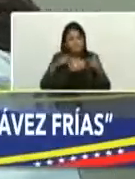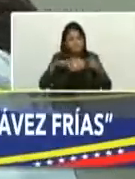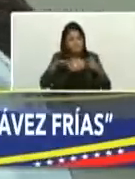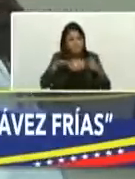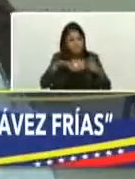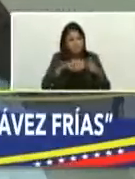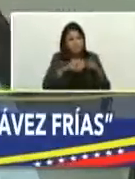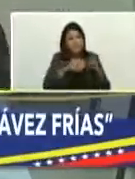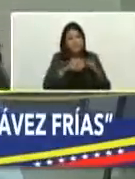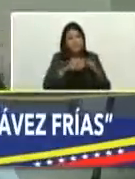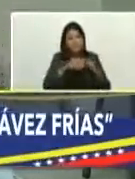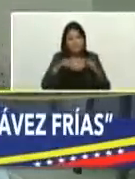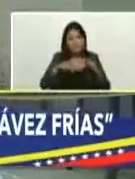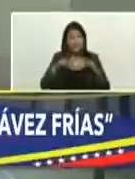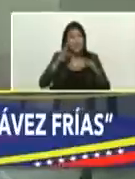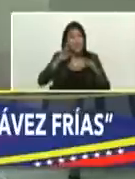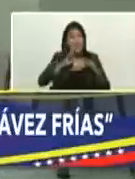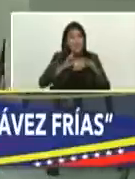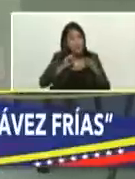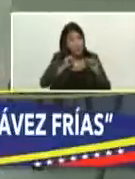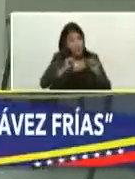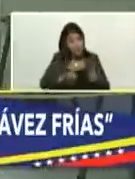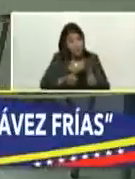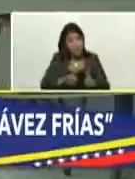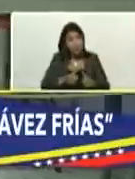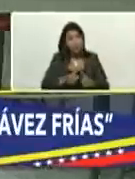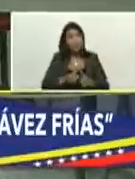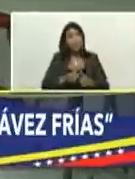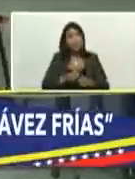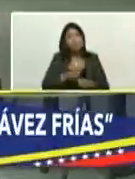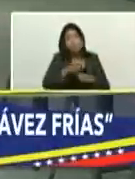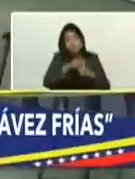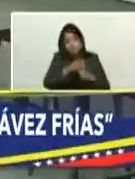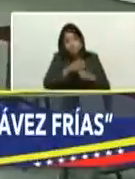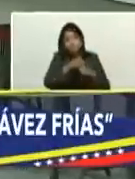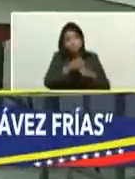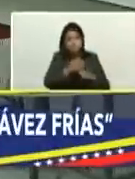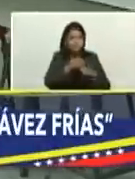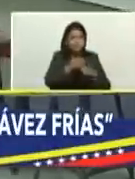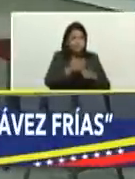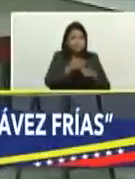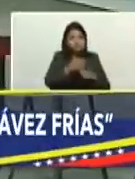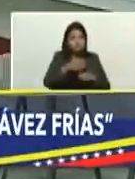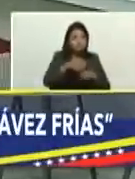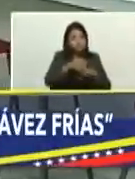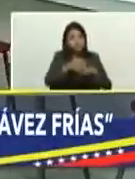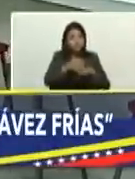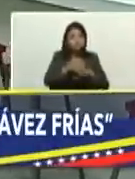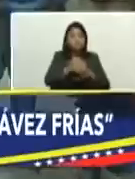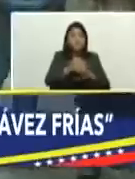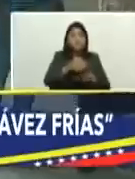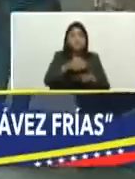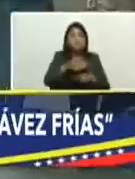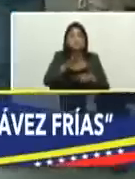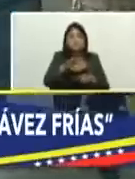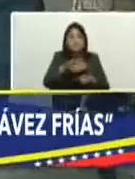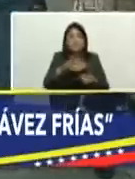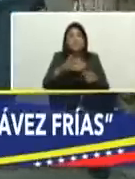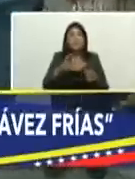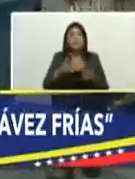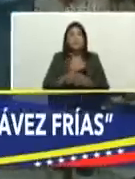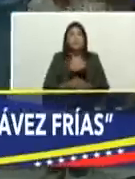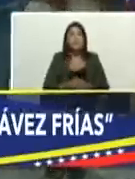nuestro libertador Simón Bolívar inició su gran campaña admirable. Y desde aquí, los voceros del municipio Guásimo le decimos, ¿y